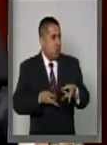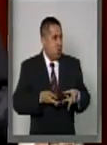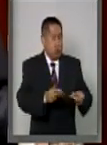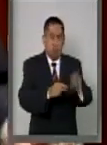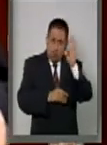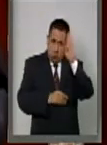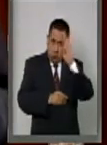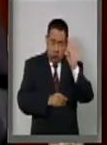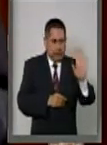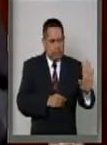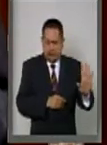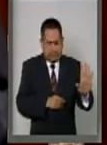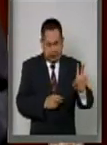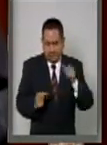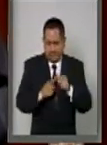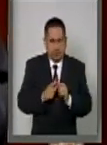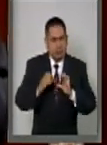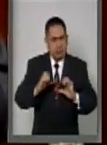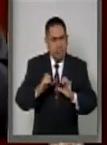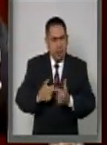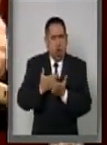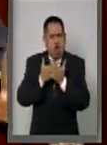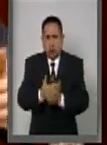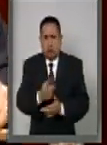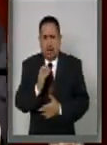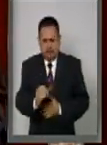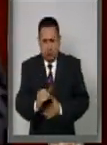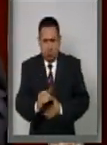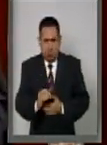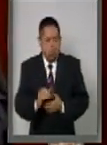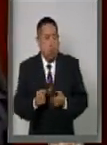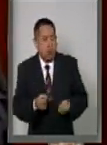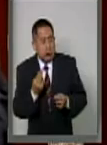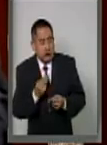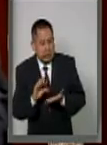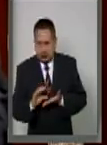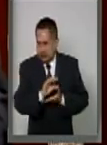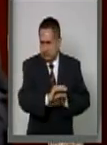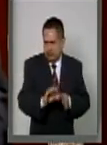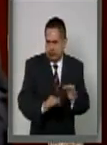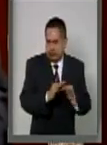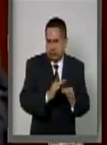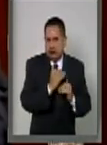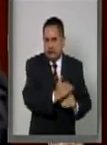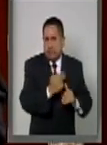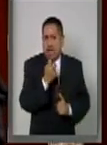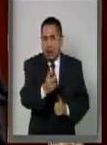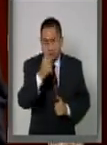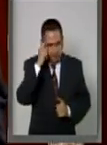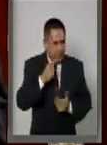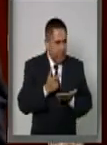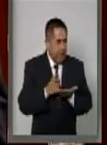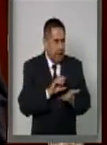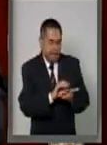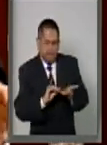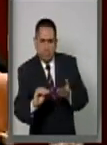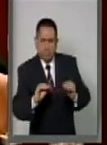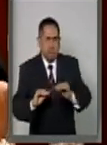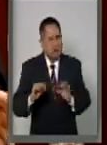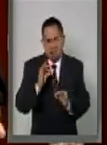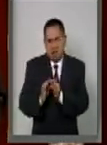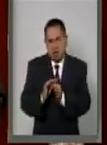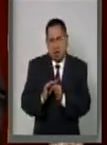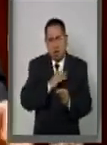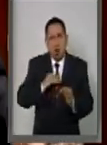público, hacerlo de forma tal que pudiéramos focalizar los apoyos, que pudiéramos potencializarlos con otros instrumentos y